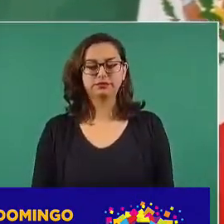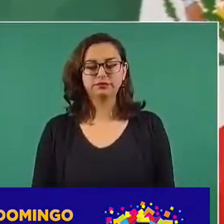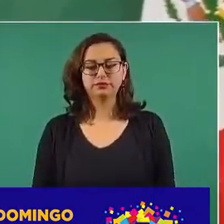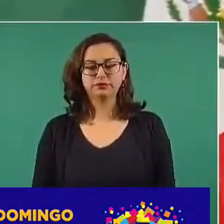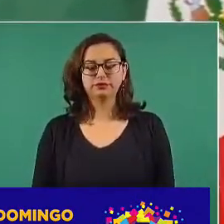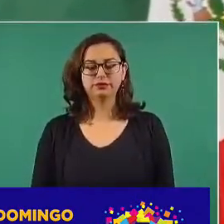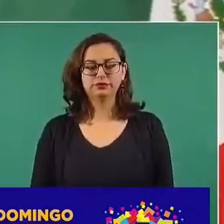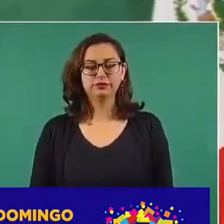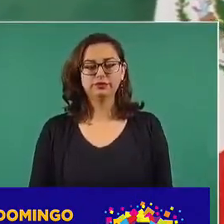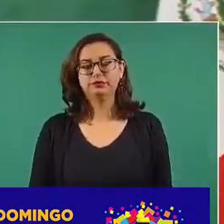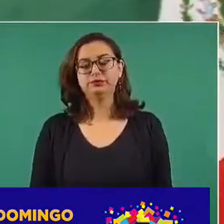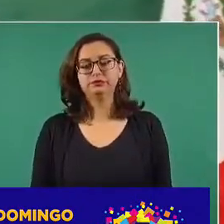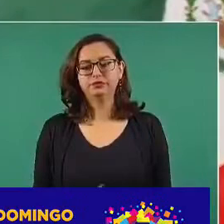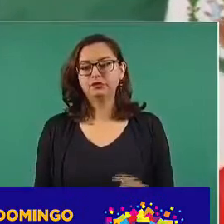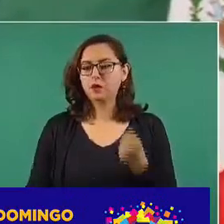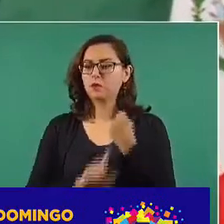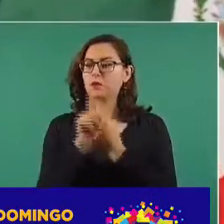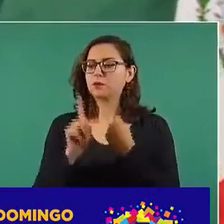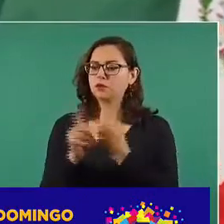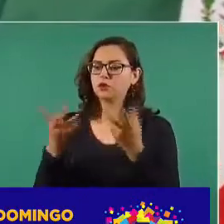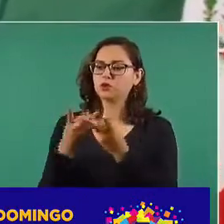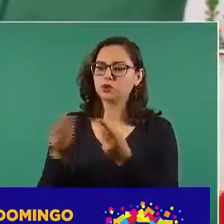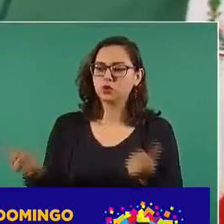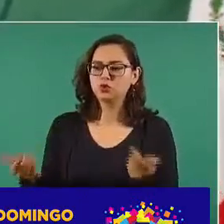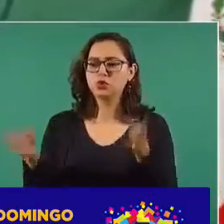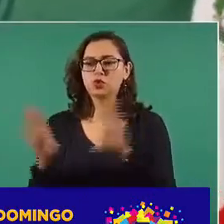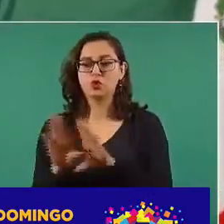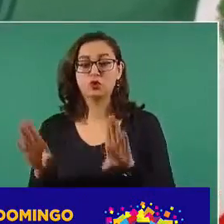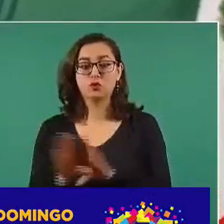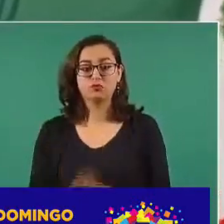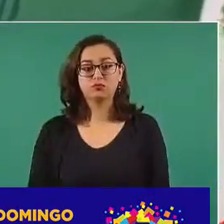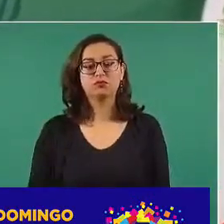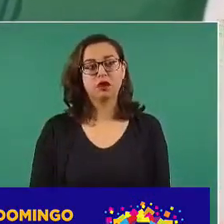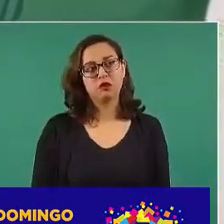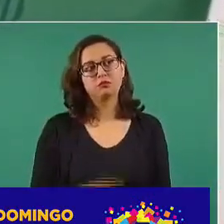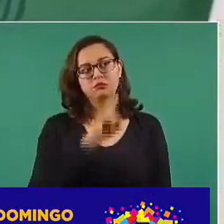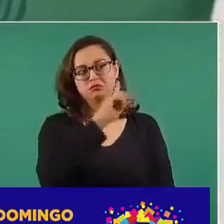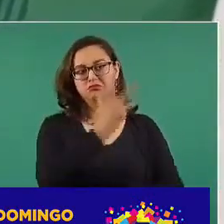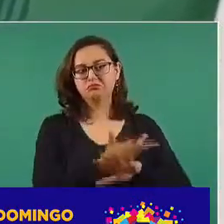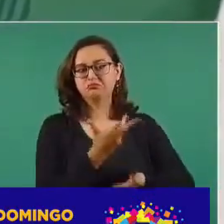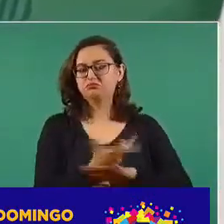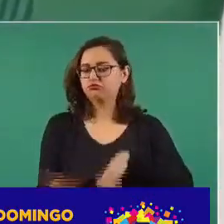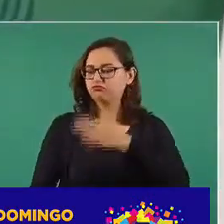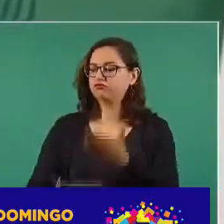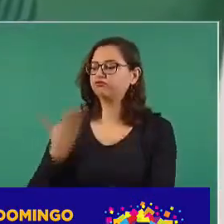entregándonos helicópteros artillados.